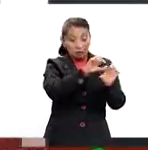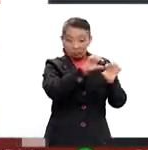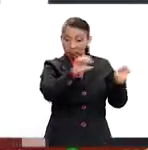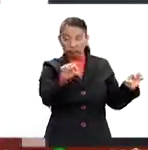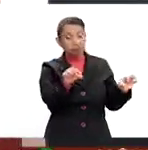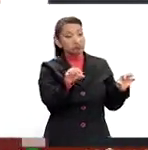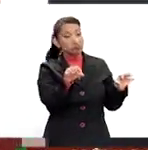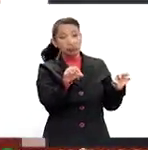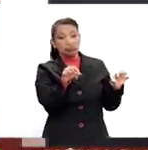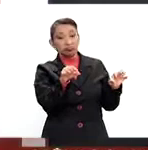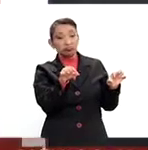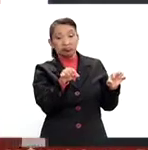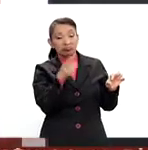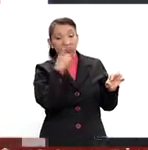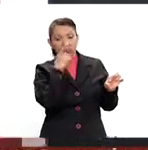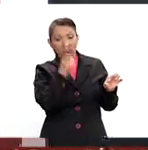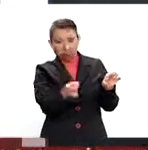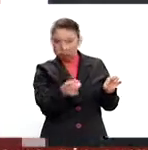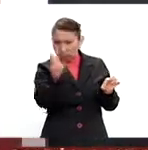frase.